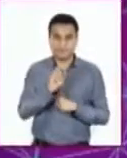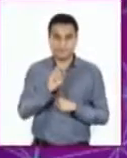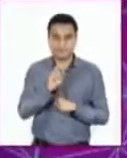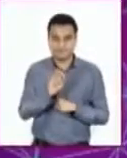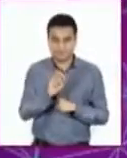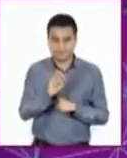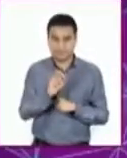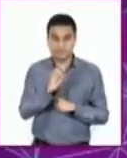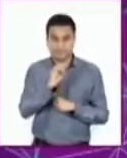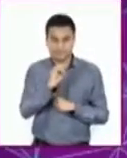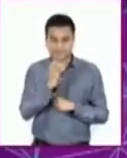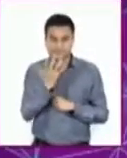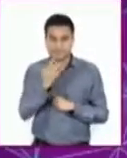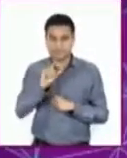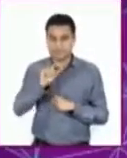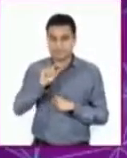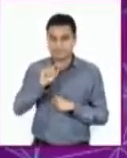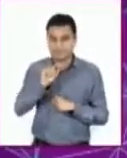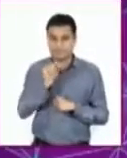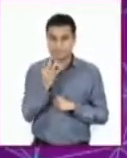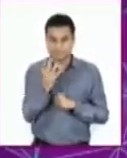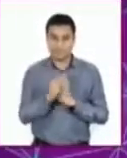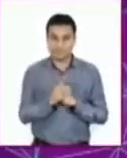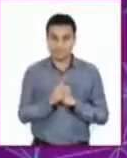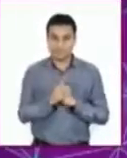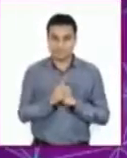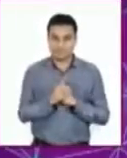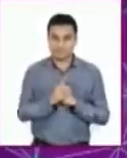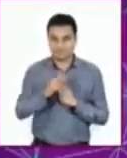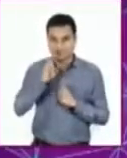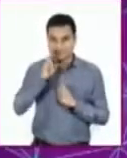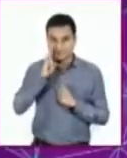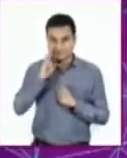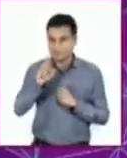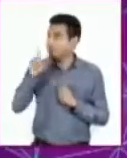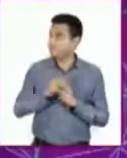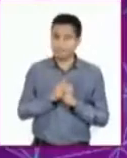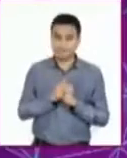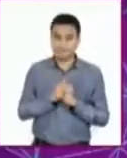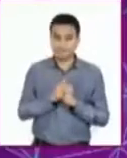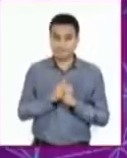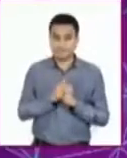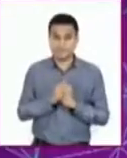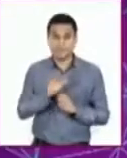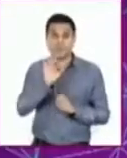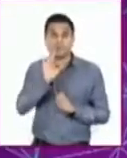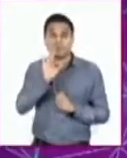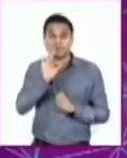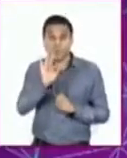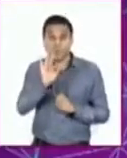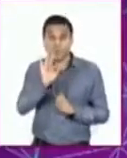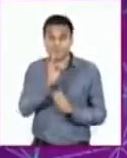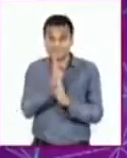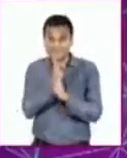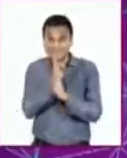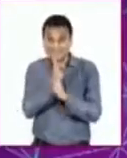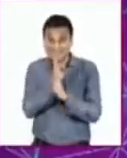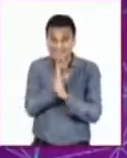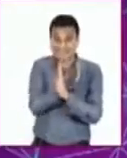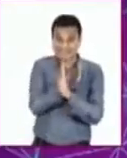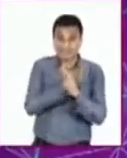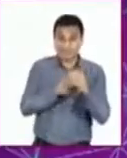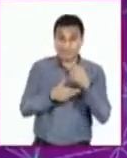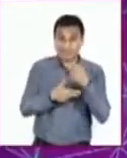13.0574. Del punto decimal a la izquierda se encuentra la parte entera, que en valor